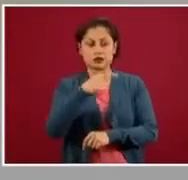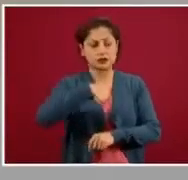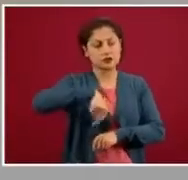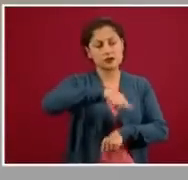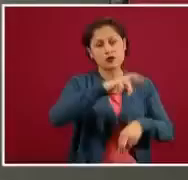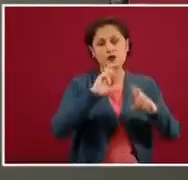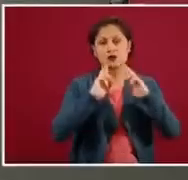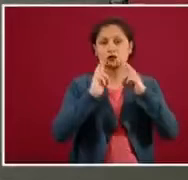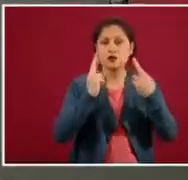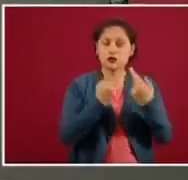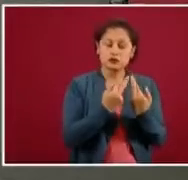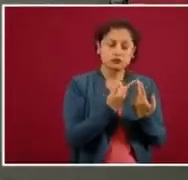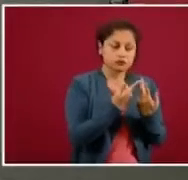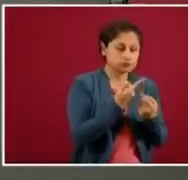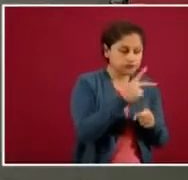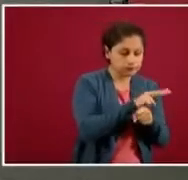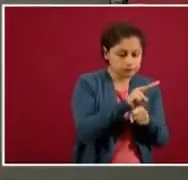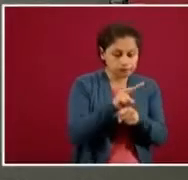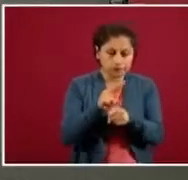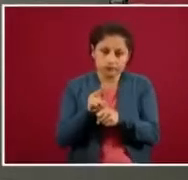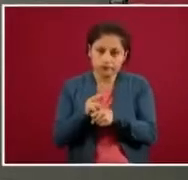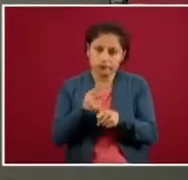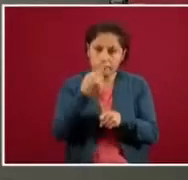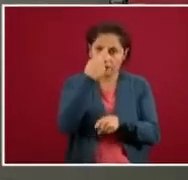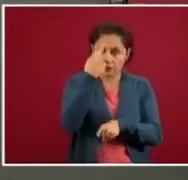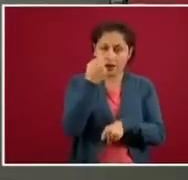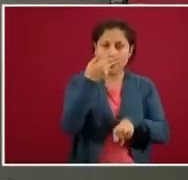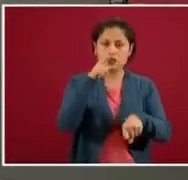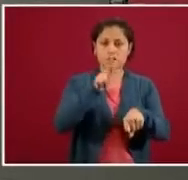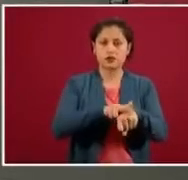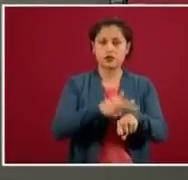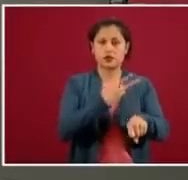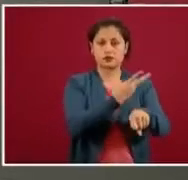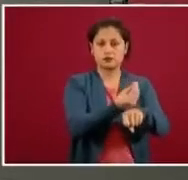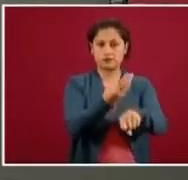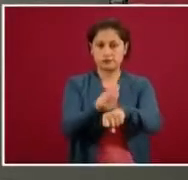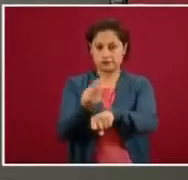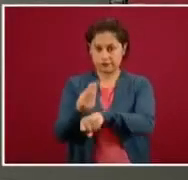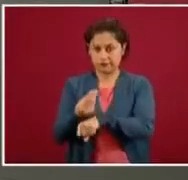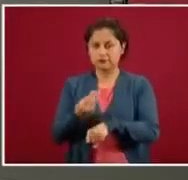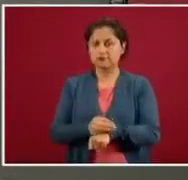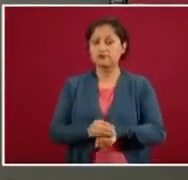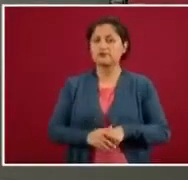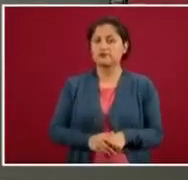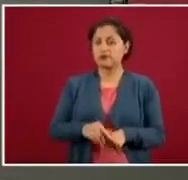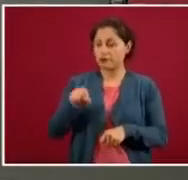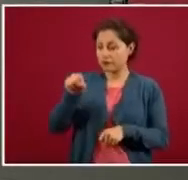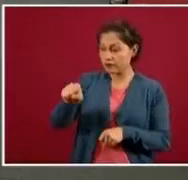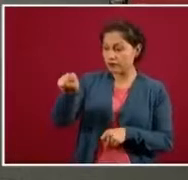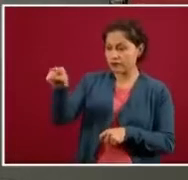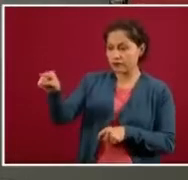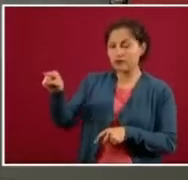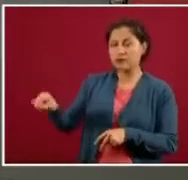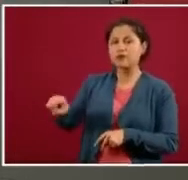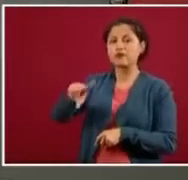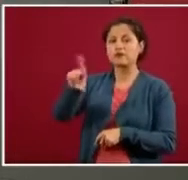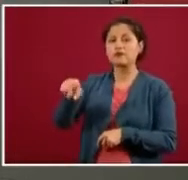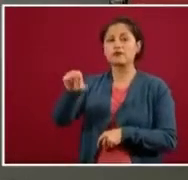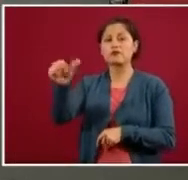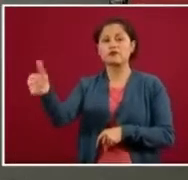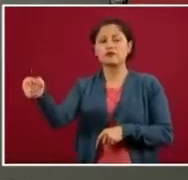reconversión hospitalaria. Gracias. Usted colega, y nos vamos allá con el compañero y luego